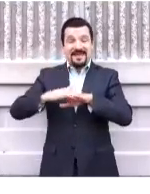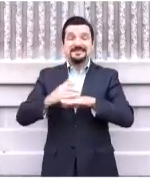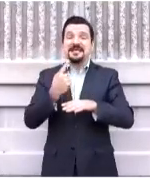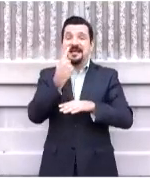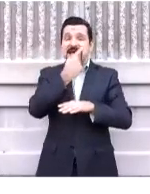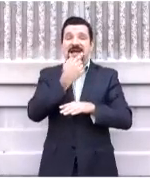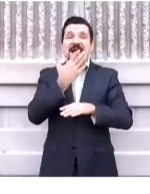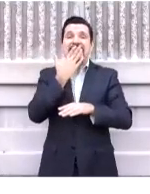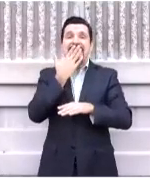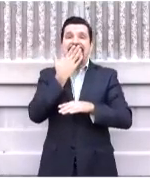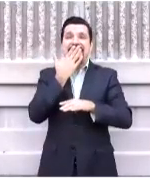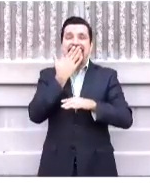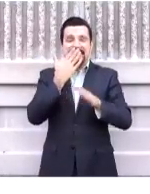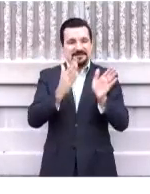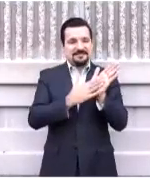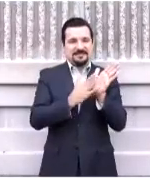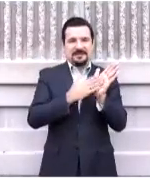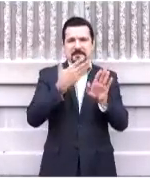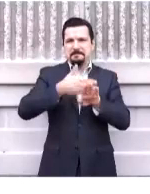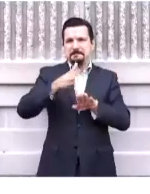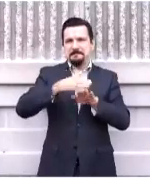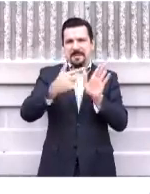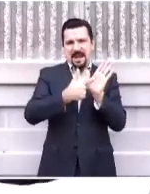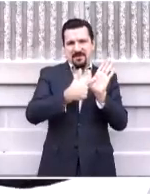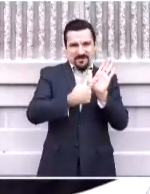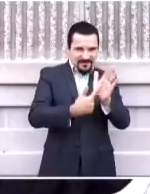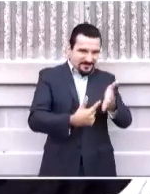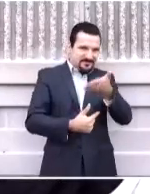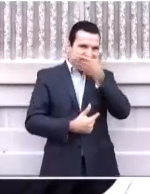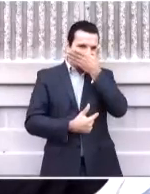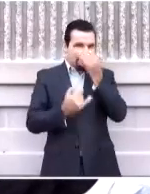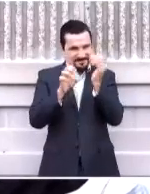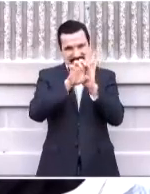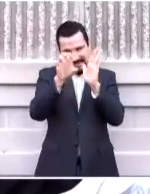se va sobre la cara, y me lo voy a colocar.